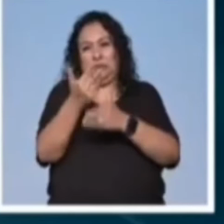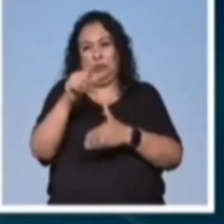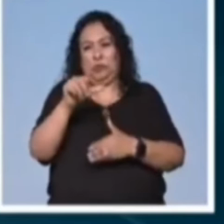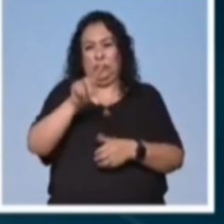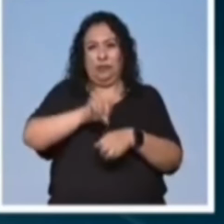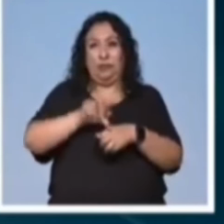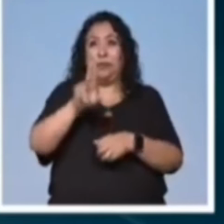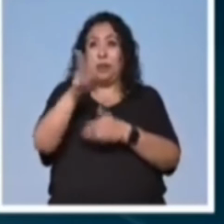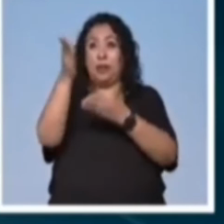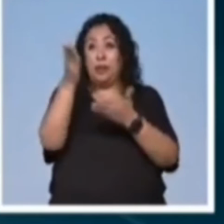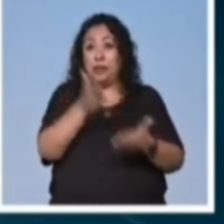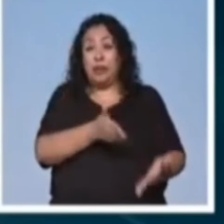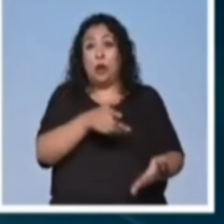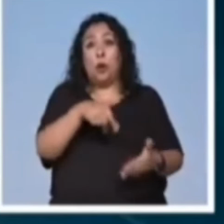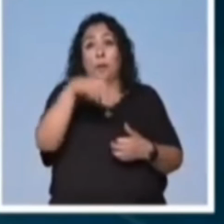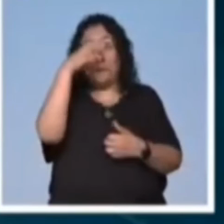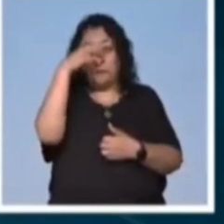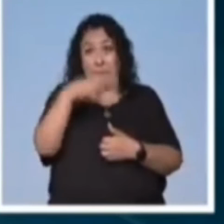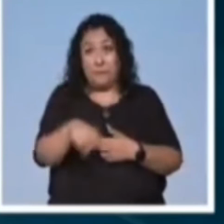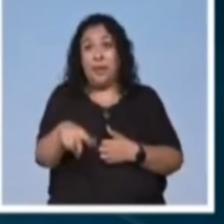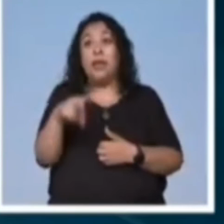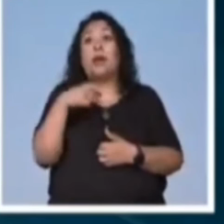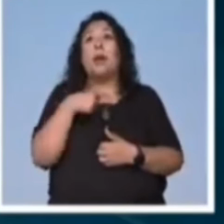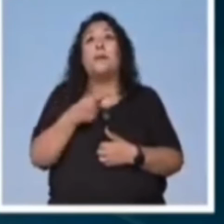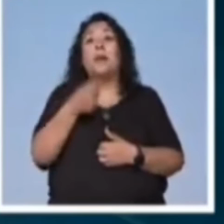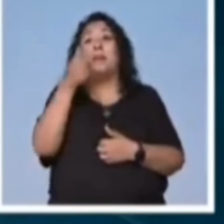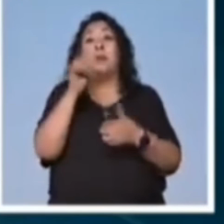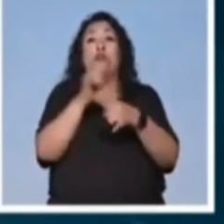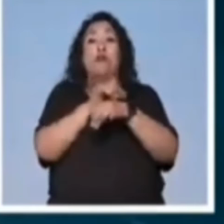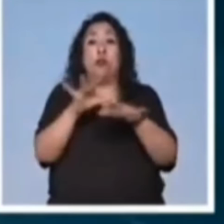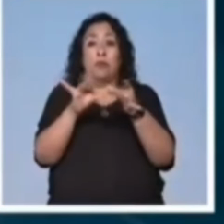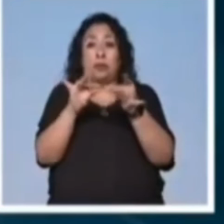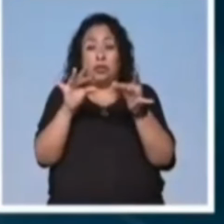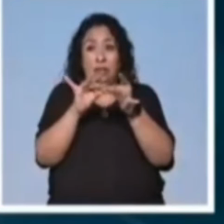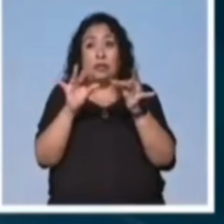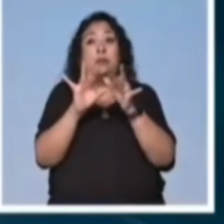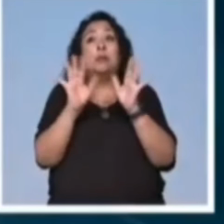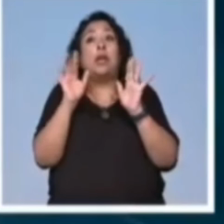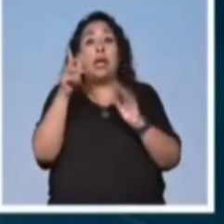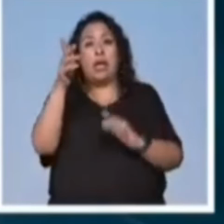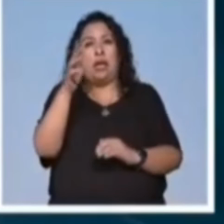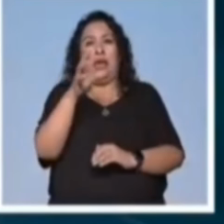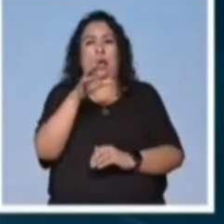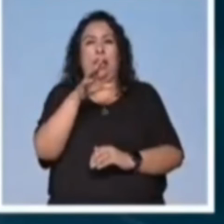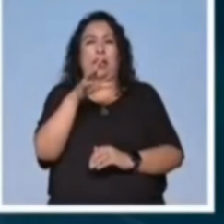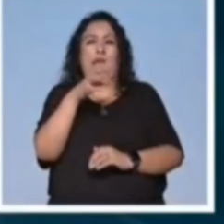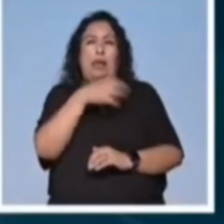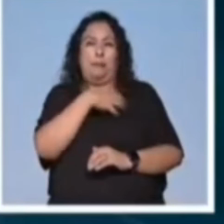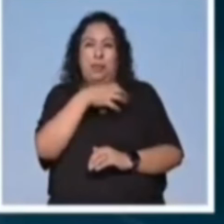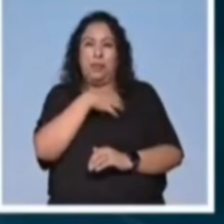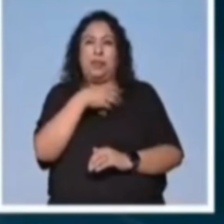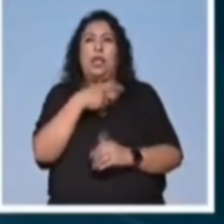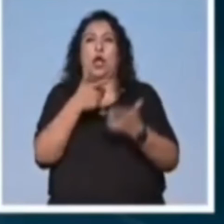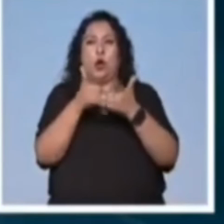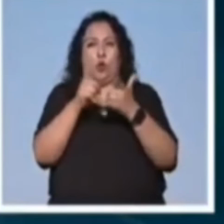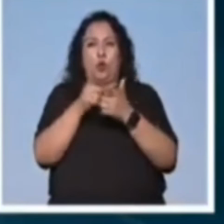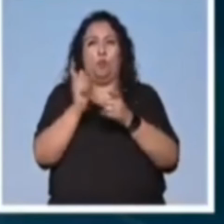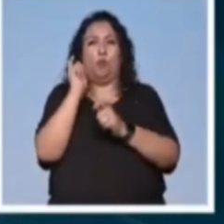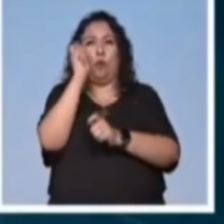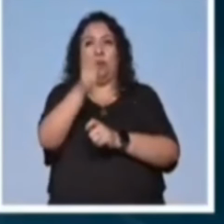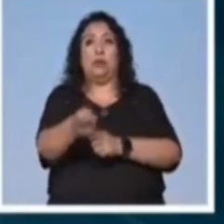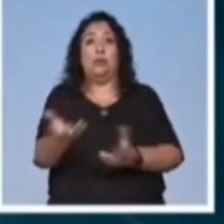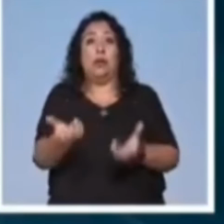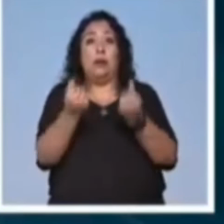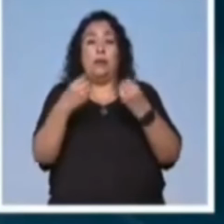este martes llegó a suelo mexicano. En sus primeras declaraciones afirmó: al capitán y a la compañía pesquera que me salvaron la